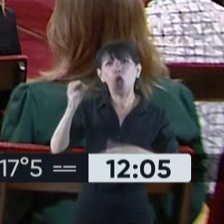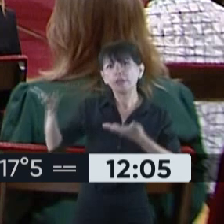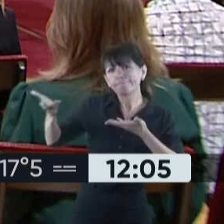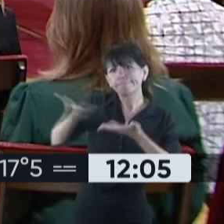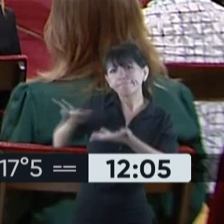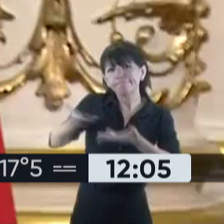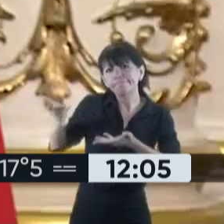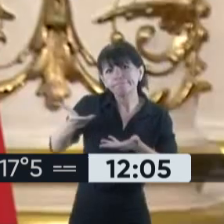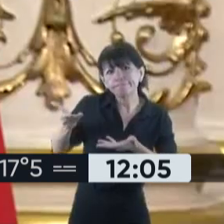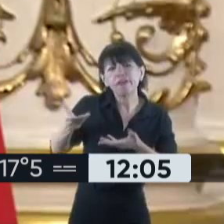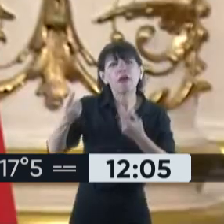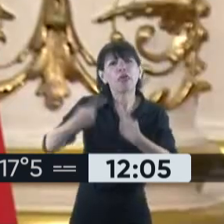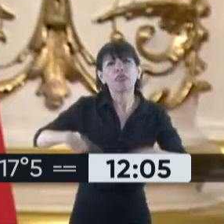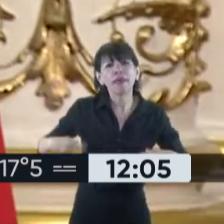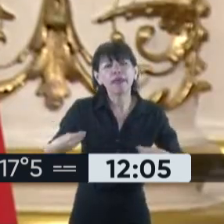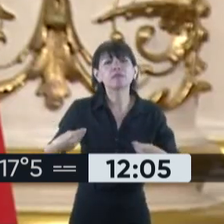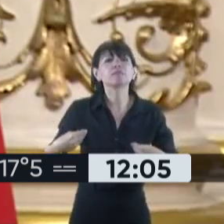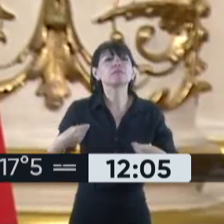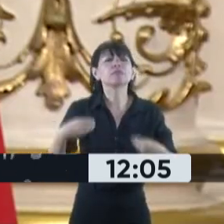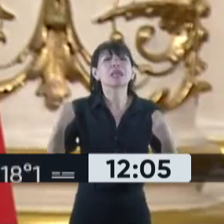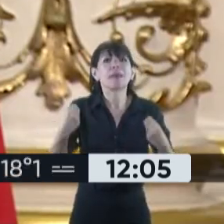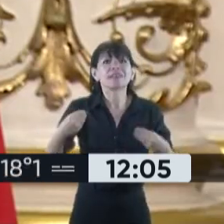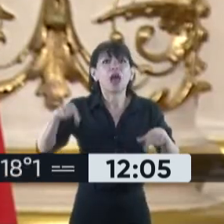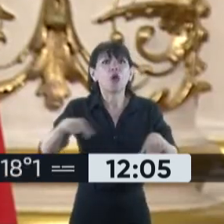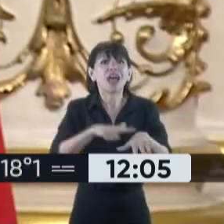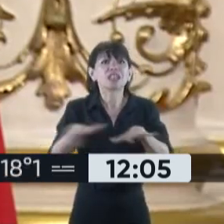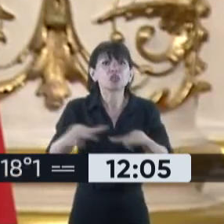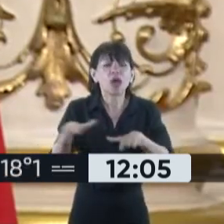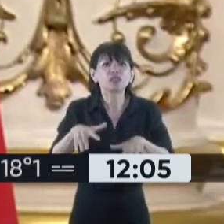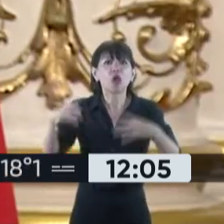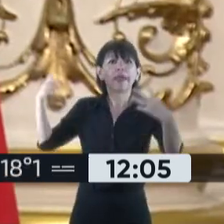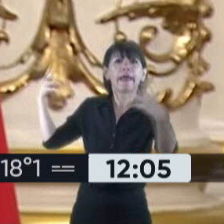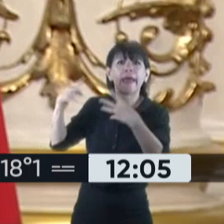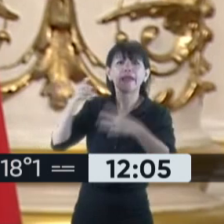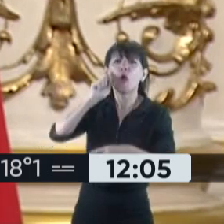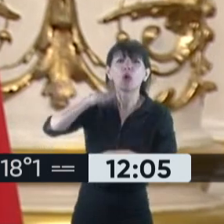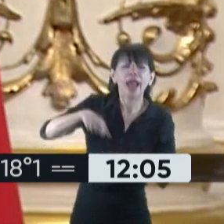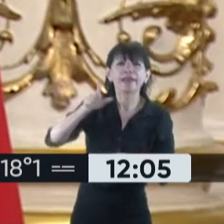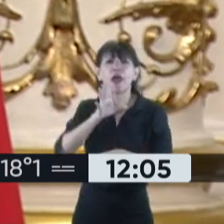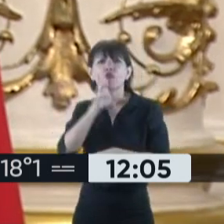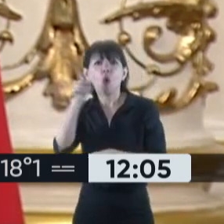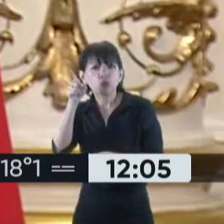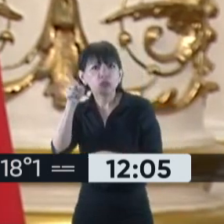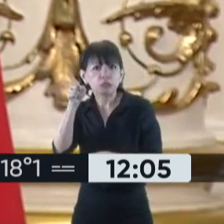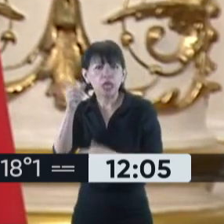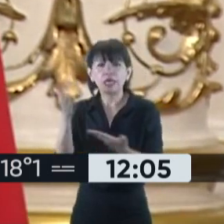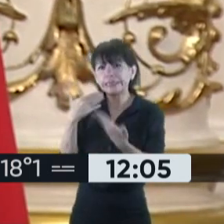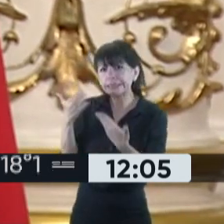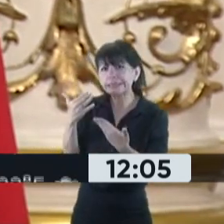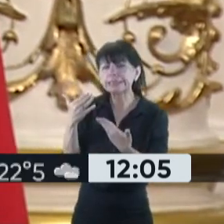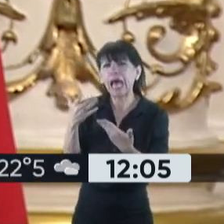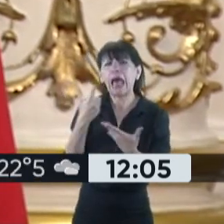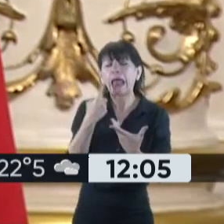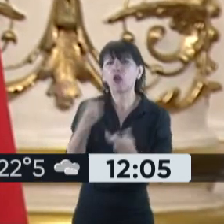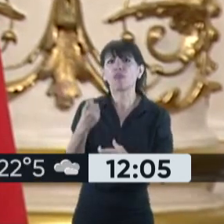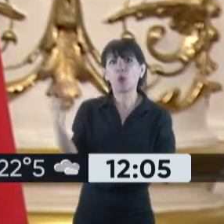lo que está pasando con la guerra entre Rusia y Ucrania. Pudimos ver que tenemos una mirada común